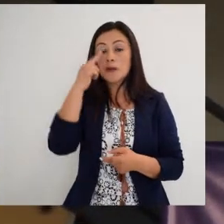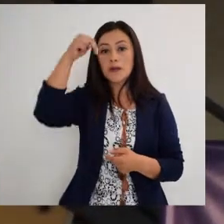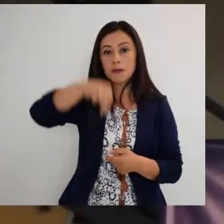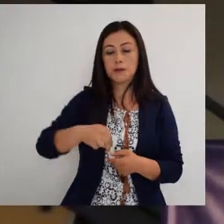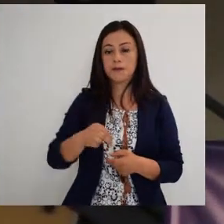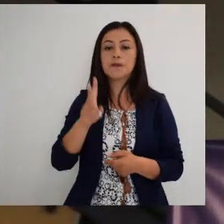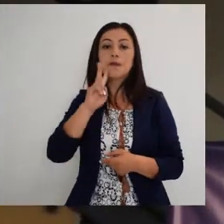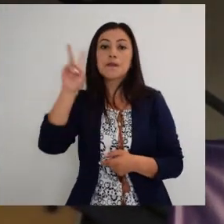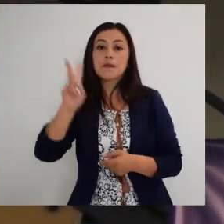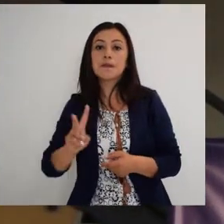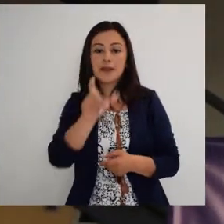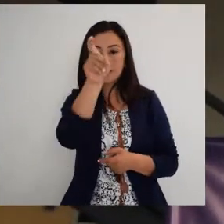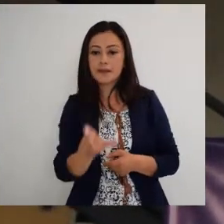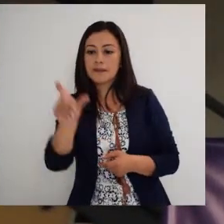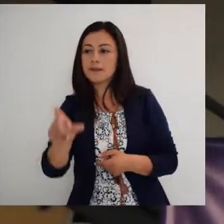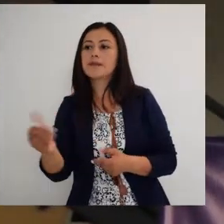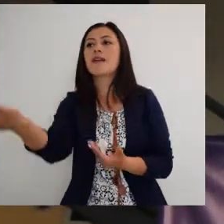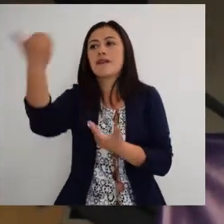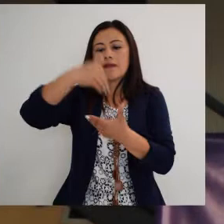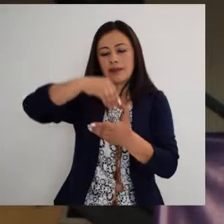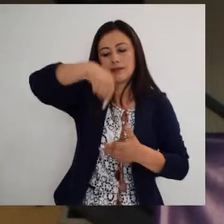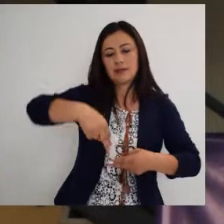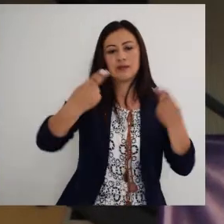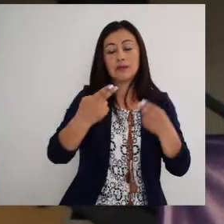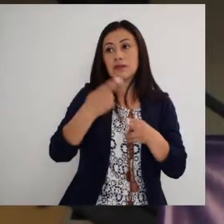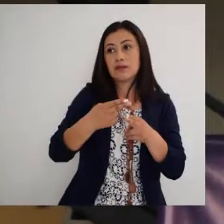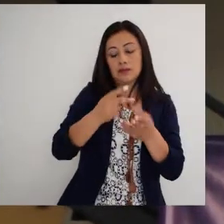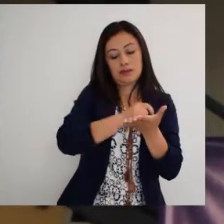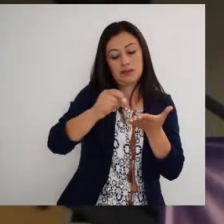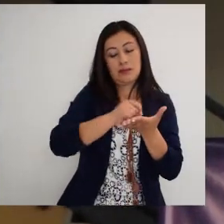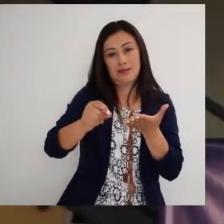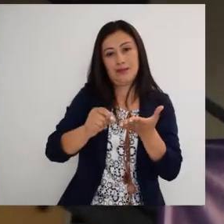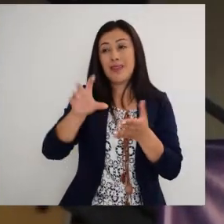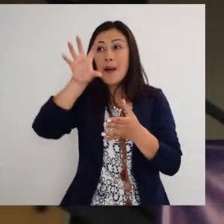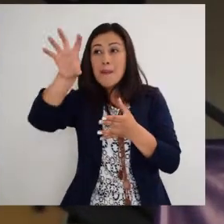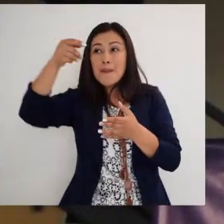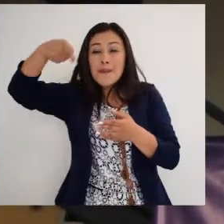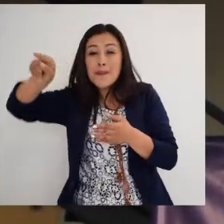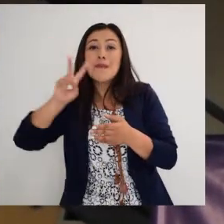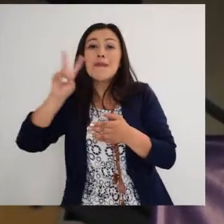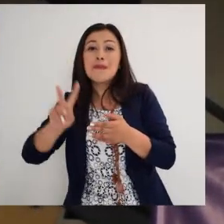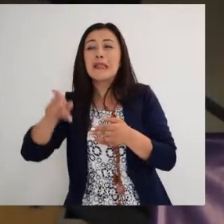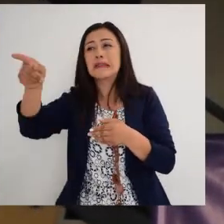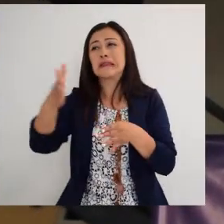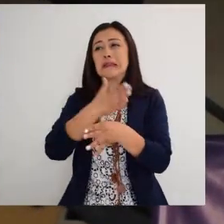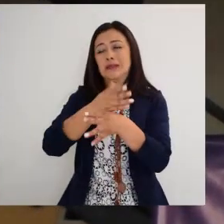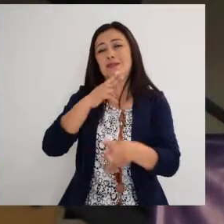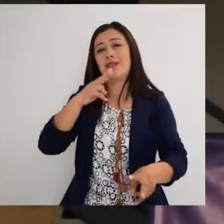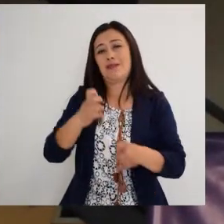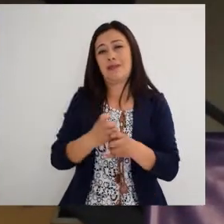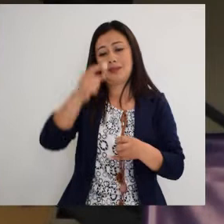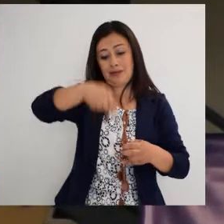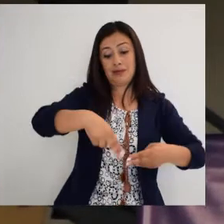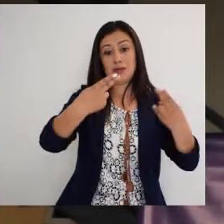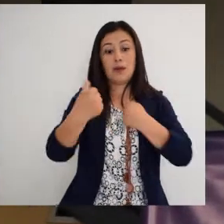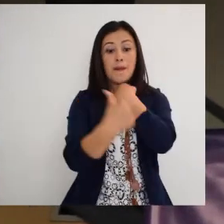acercando la población venezolana, pues debido a su situación en su país, cada día son nuevas las personas que llegan a nuestra ciudad, a nuestro